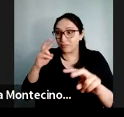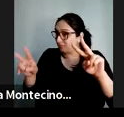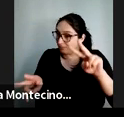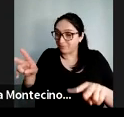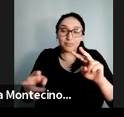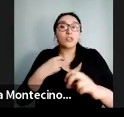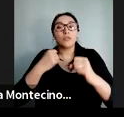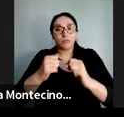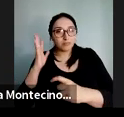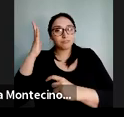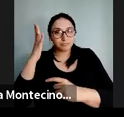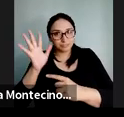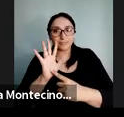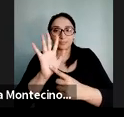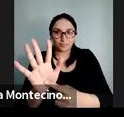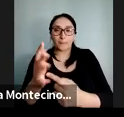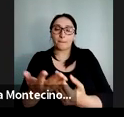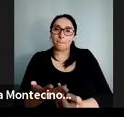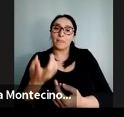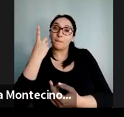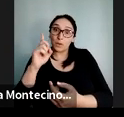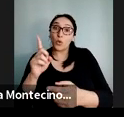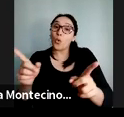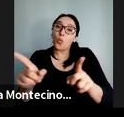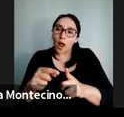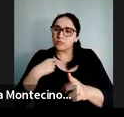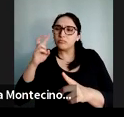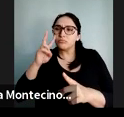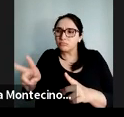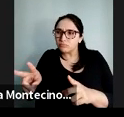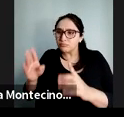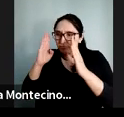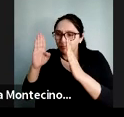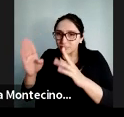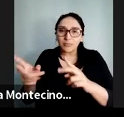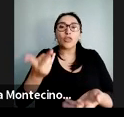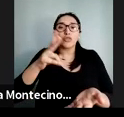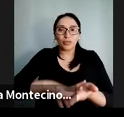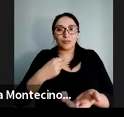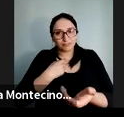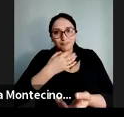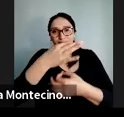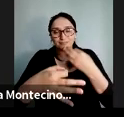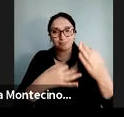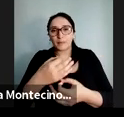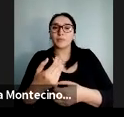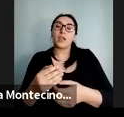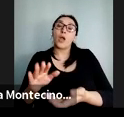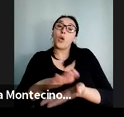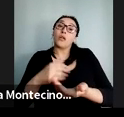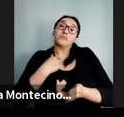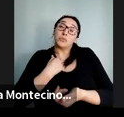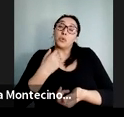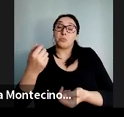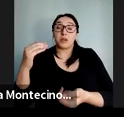la presentación en grande, pero voy a ir viéndolo constantemente. También si voy muy rápido o si